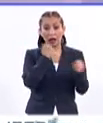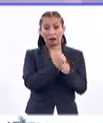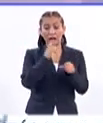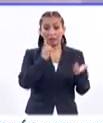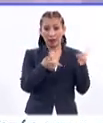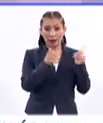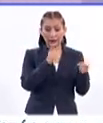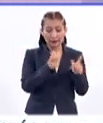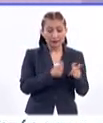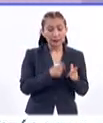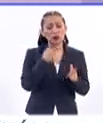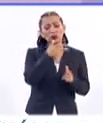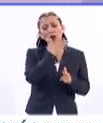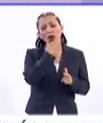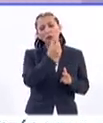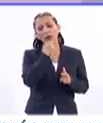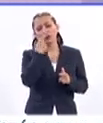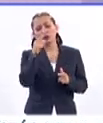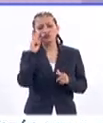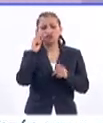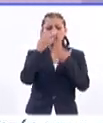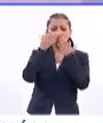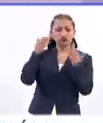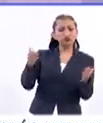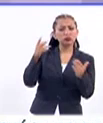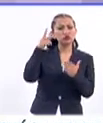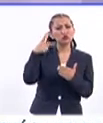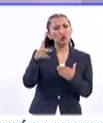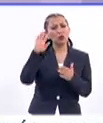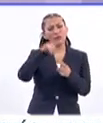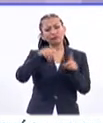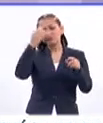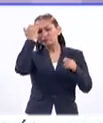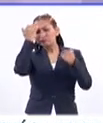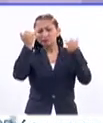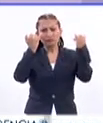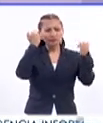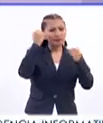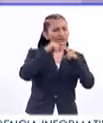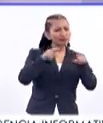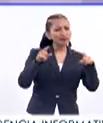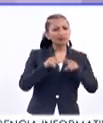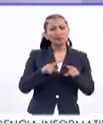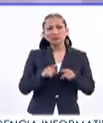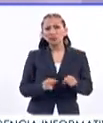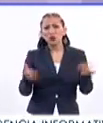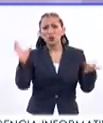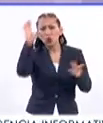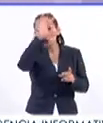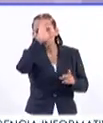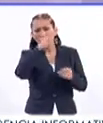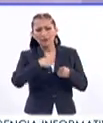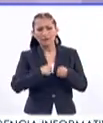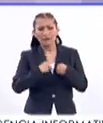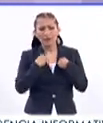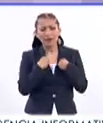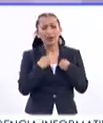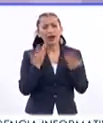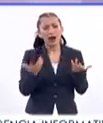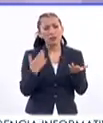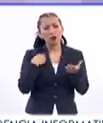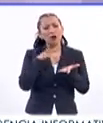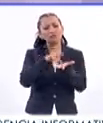en Texas, y un hombre que con su visión, su universalización de la cultura y de la vida,